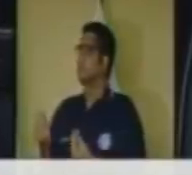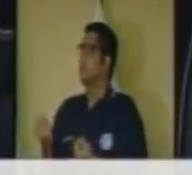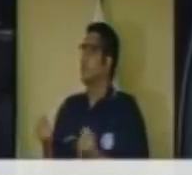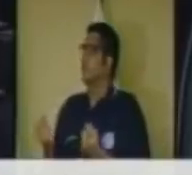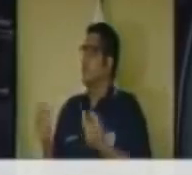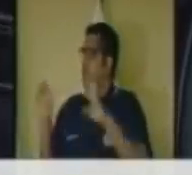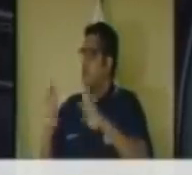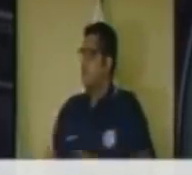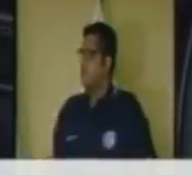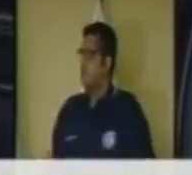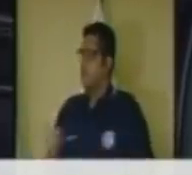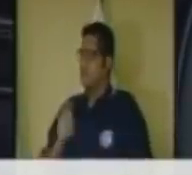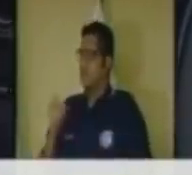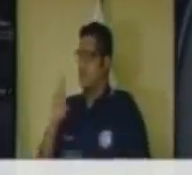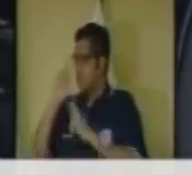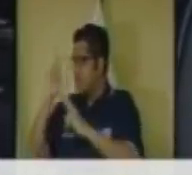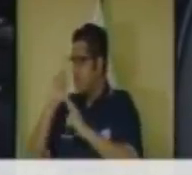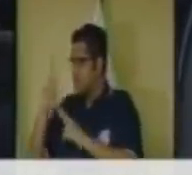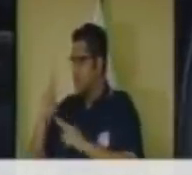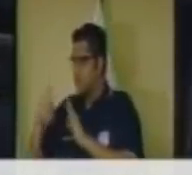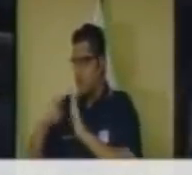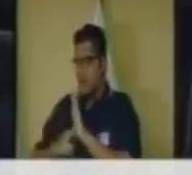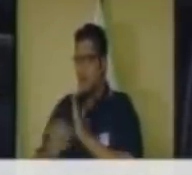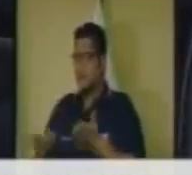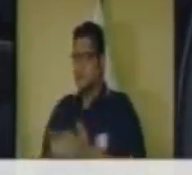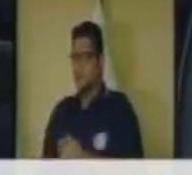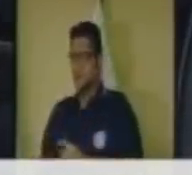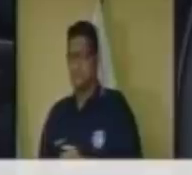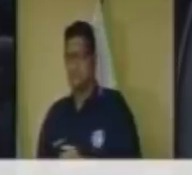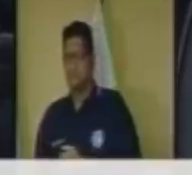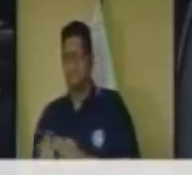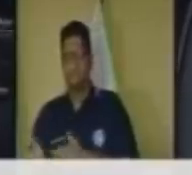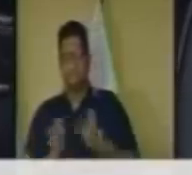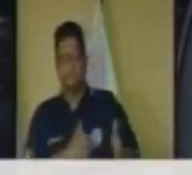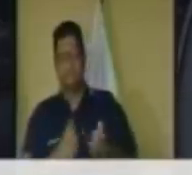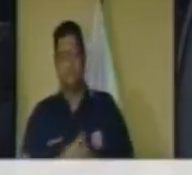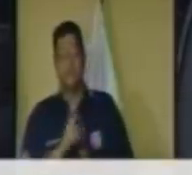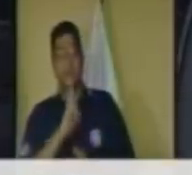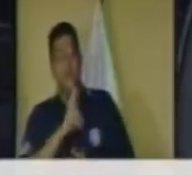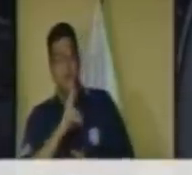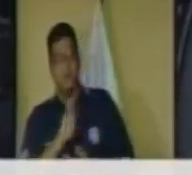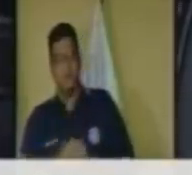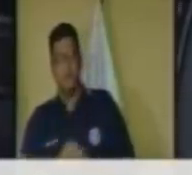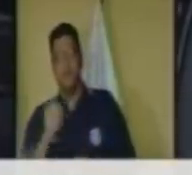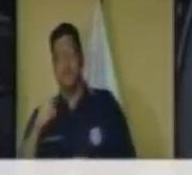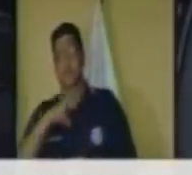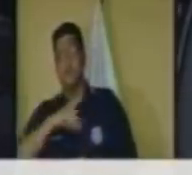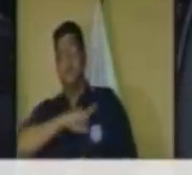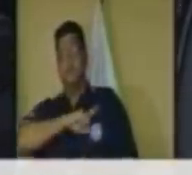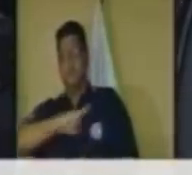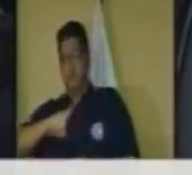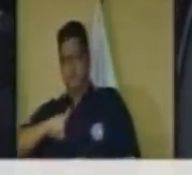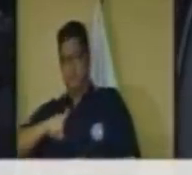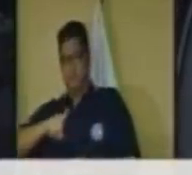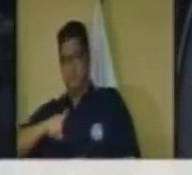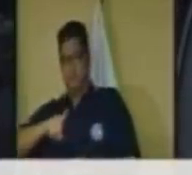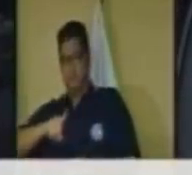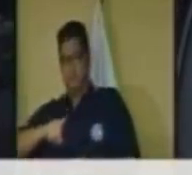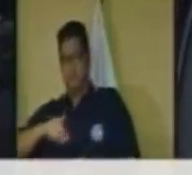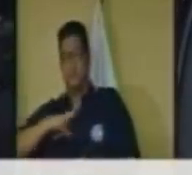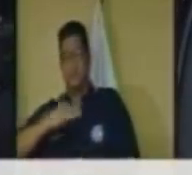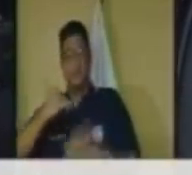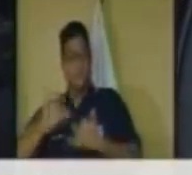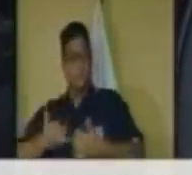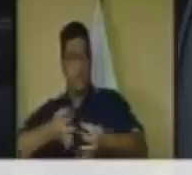Definitivamente hay una orden decretada por el estado de calamidad. Las personas